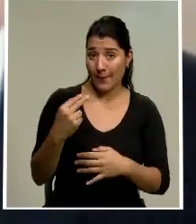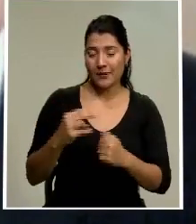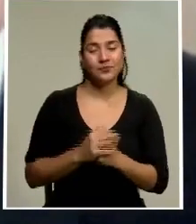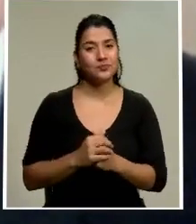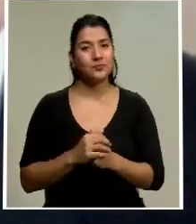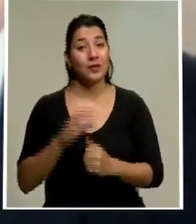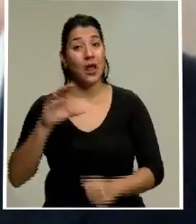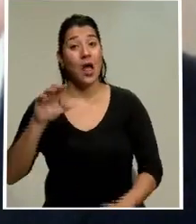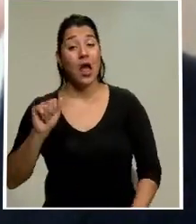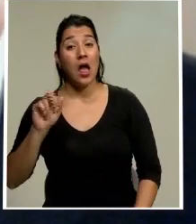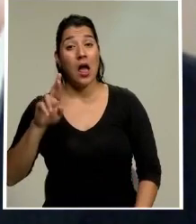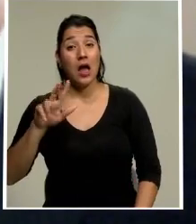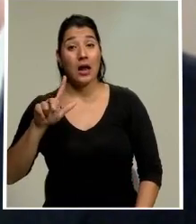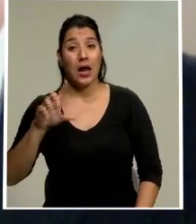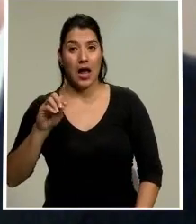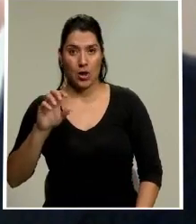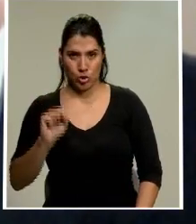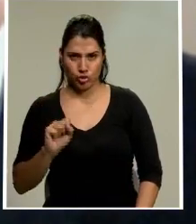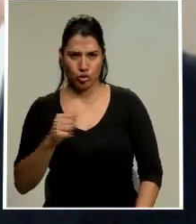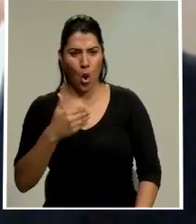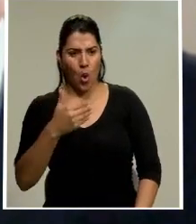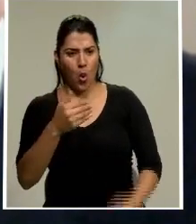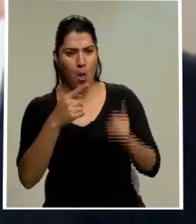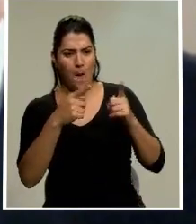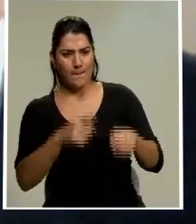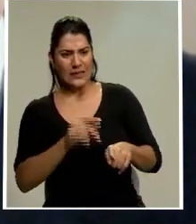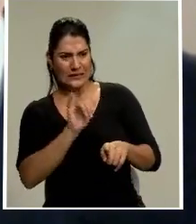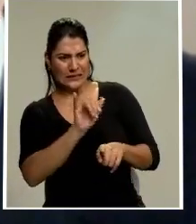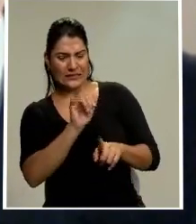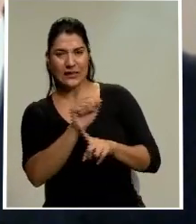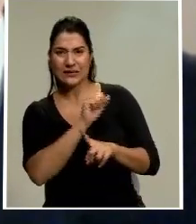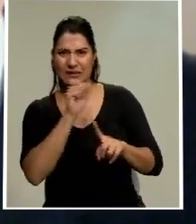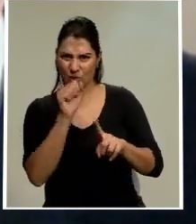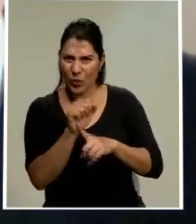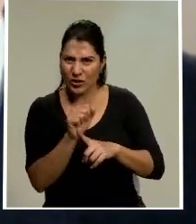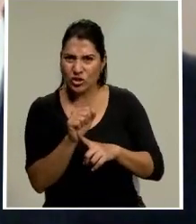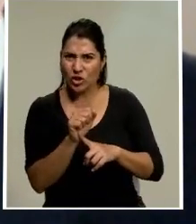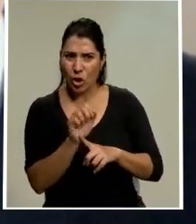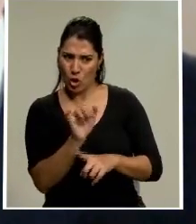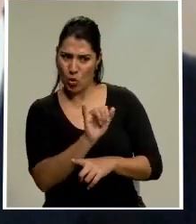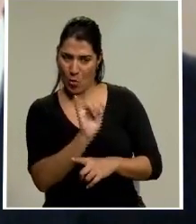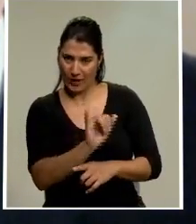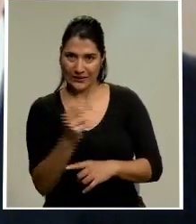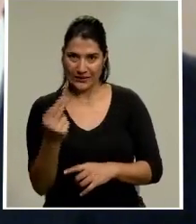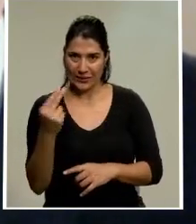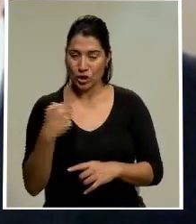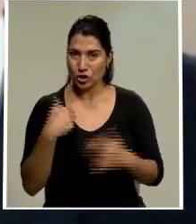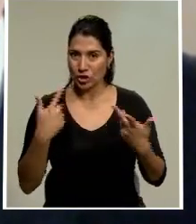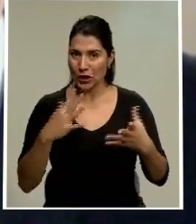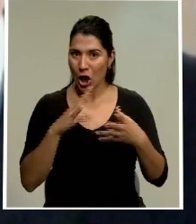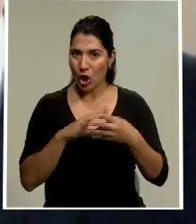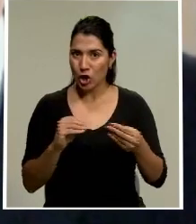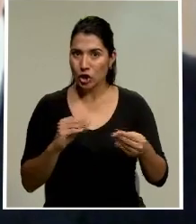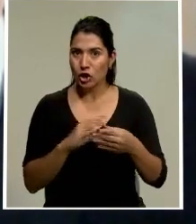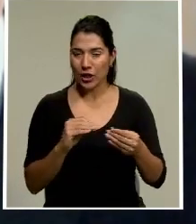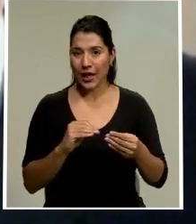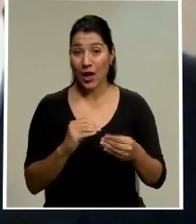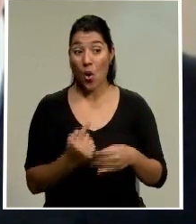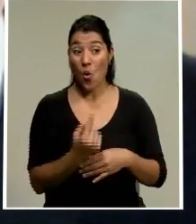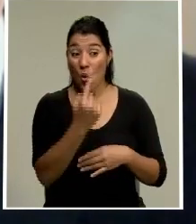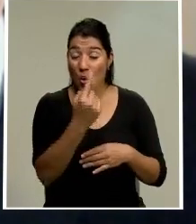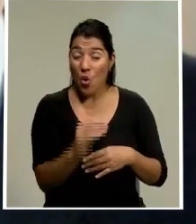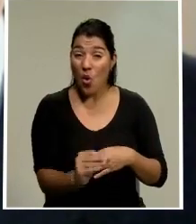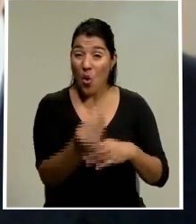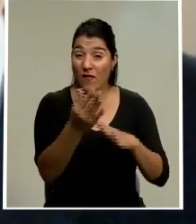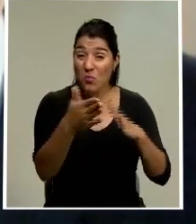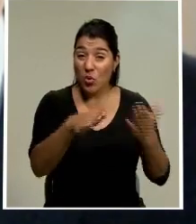Carlos, cuando ocurren casos tan graves y violentos como el de este muchacho que mataron de 10 impactos en La